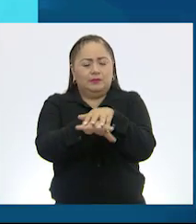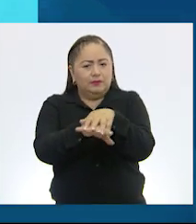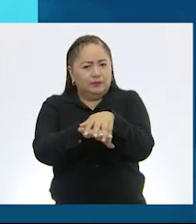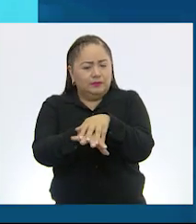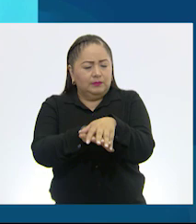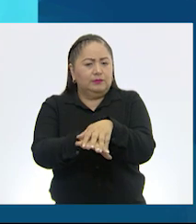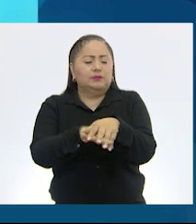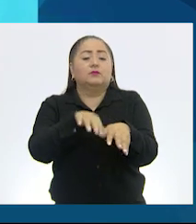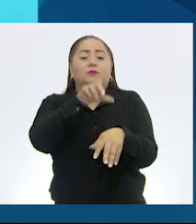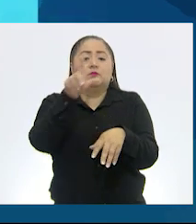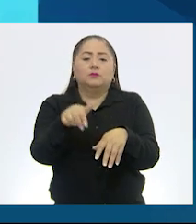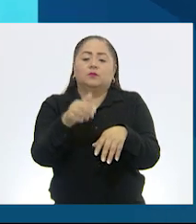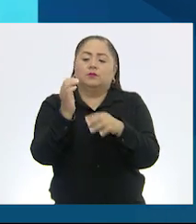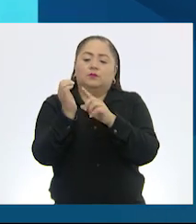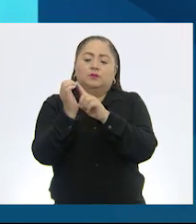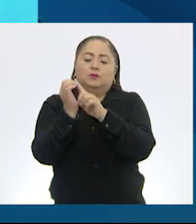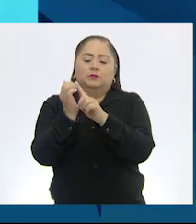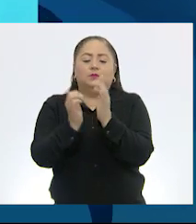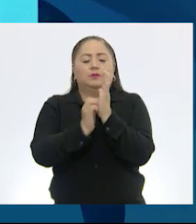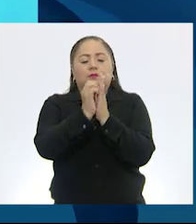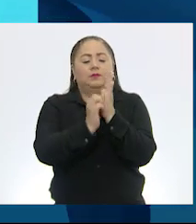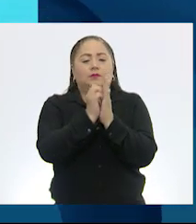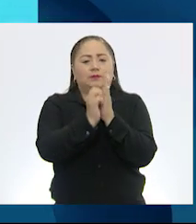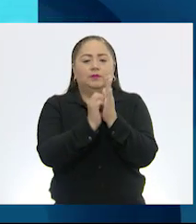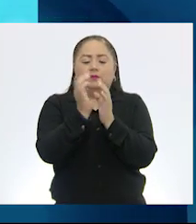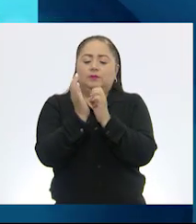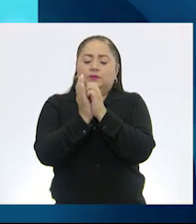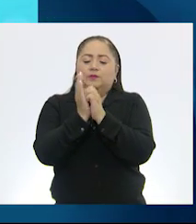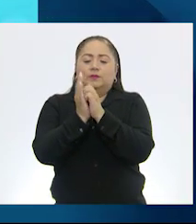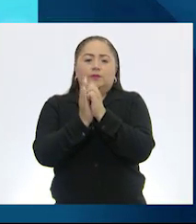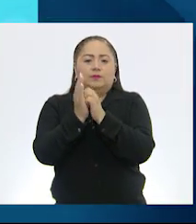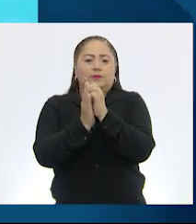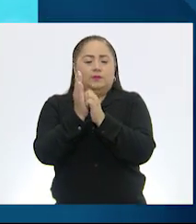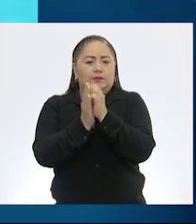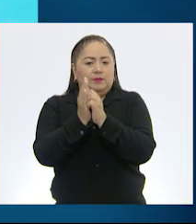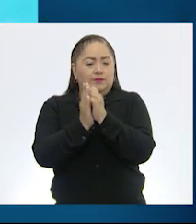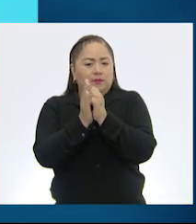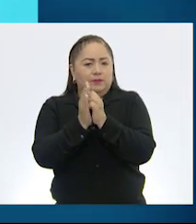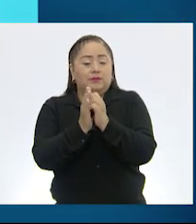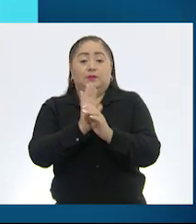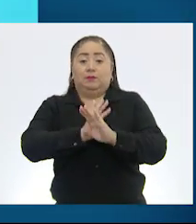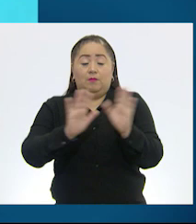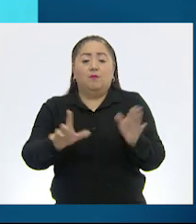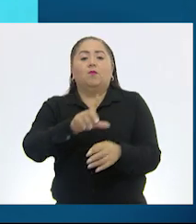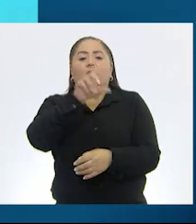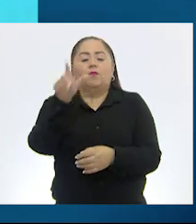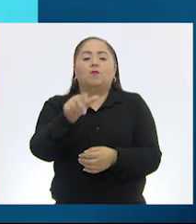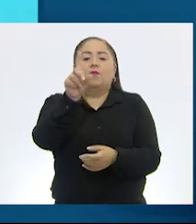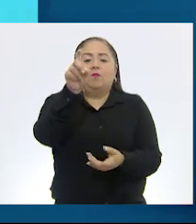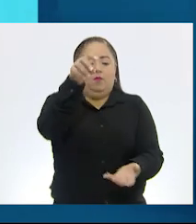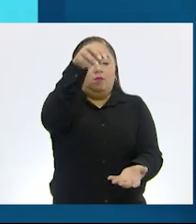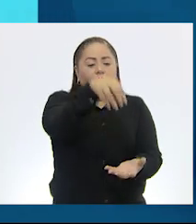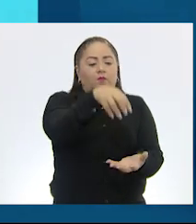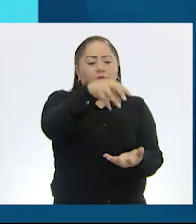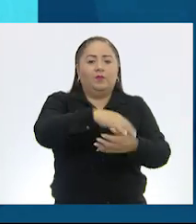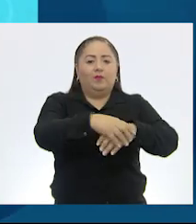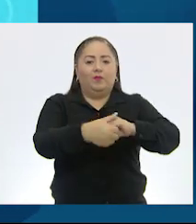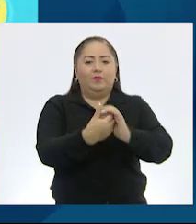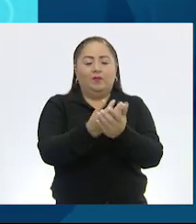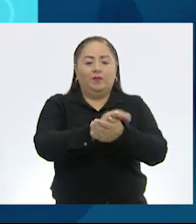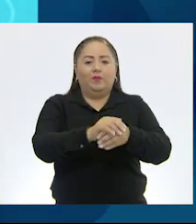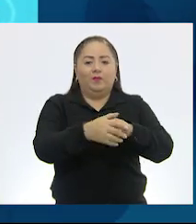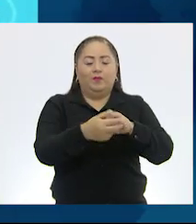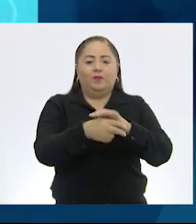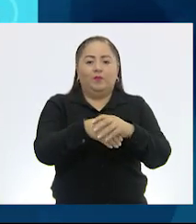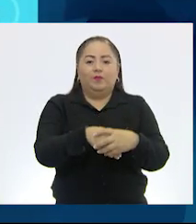dedos. Ahora haz como que rasguñas la palma de tus manos para lavar tus uñas. Enjuaga tus manos con